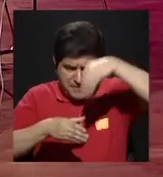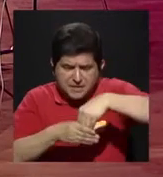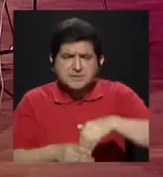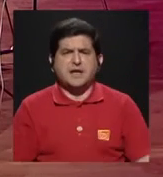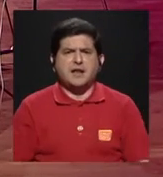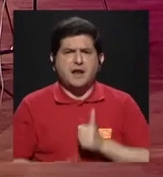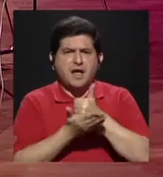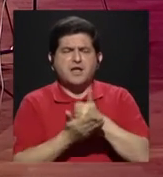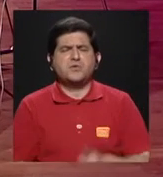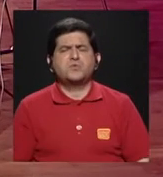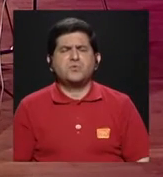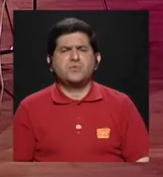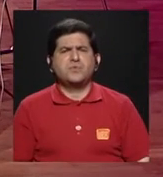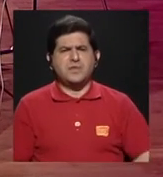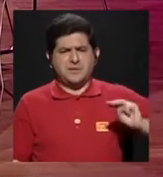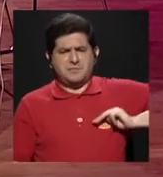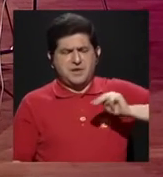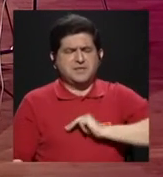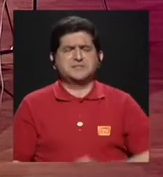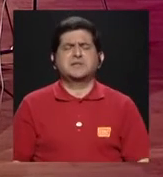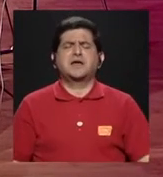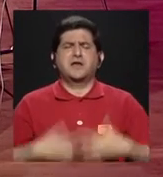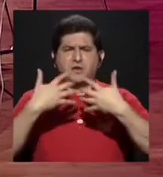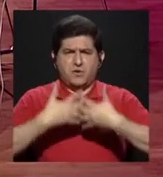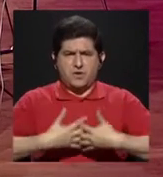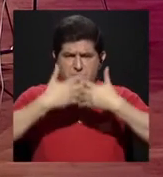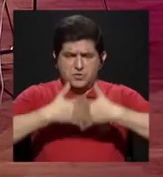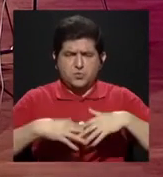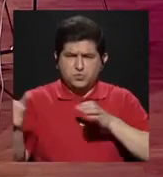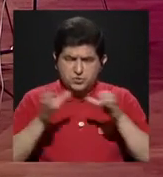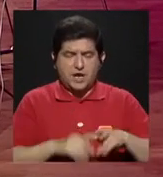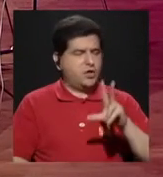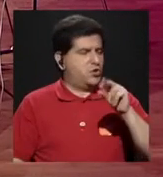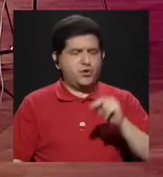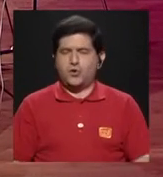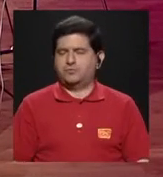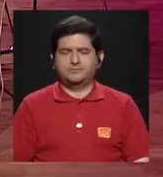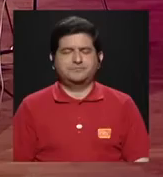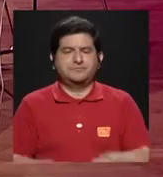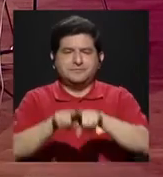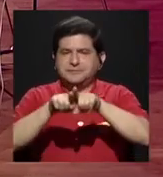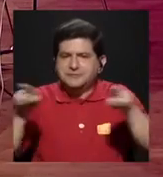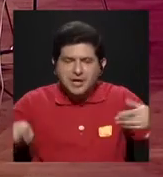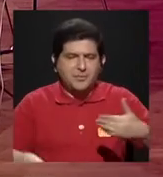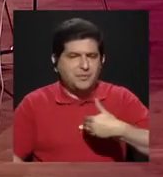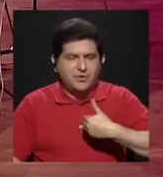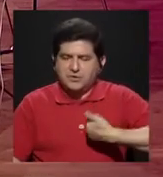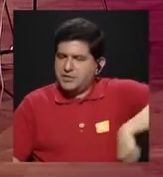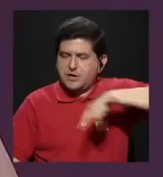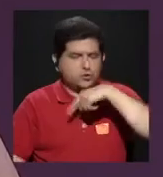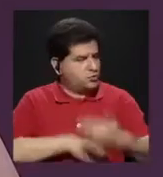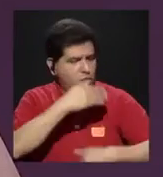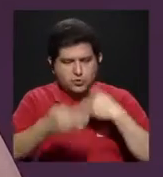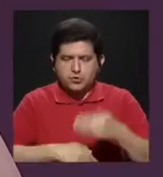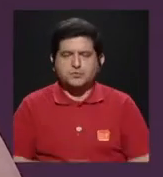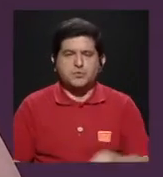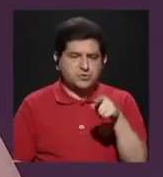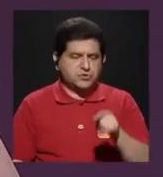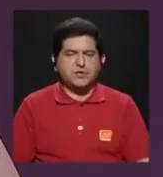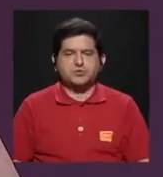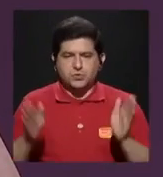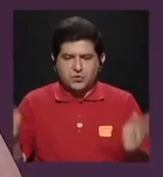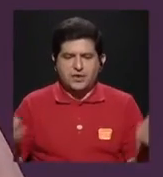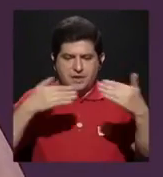Ministerio de Economía, Industria y Comercio? No hemos recibido ni la ayuda del MEIC, ni tampoco hemos empezado a enlatar ni a...